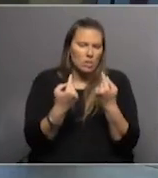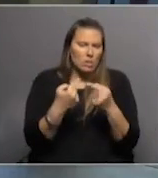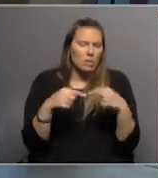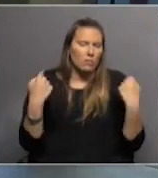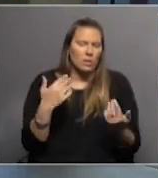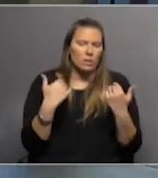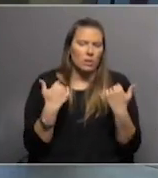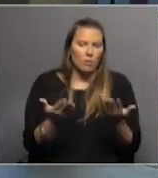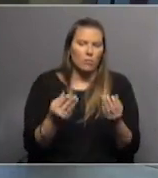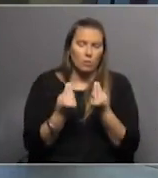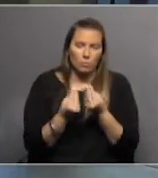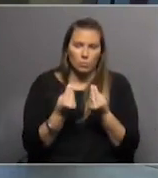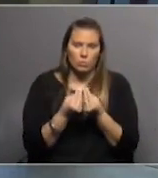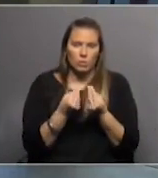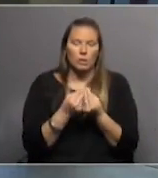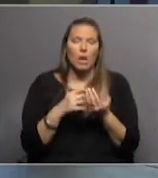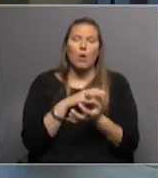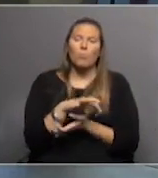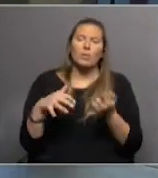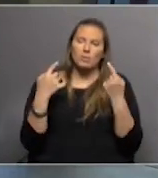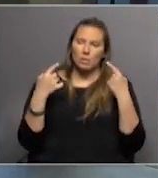una cantidad de complicaciones.